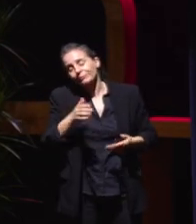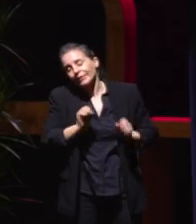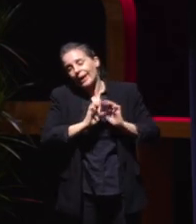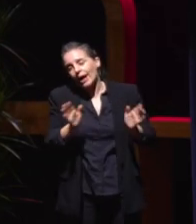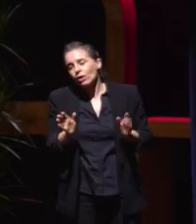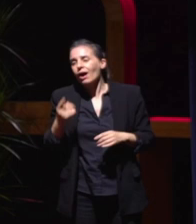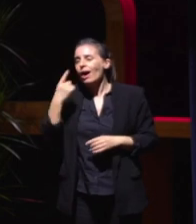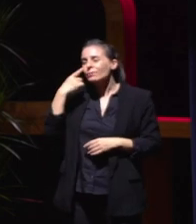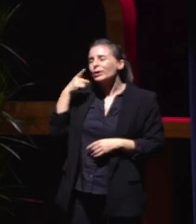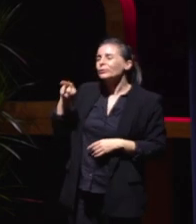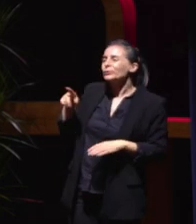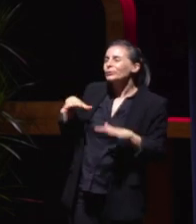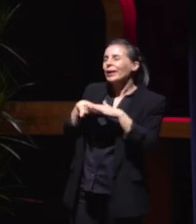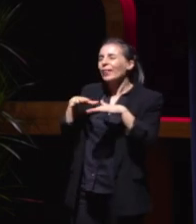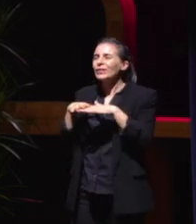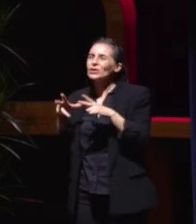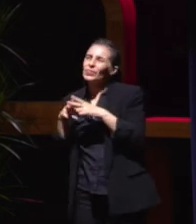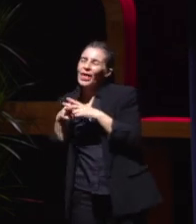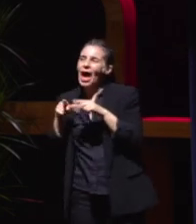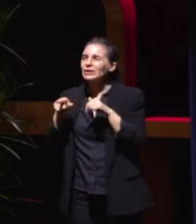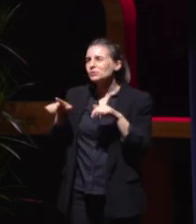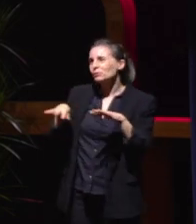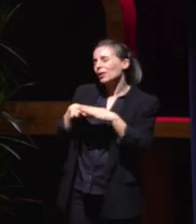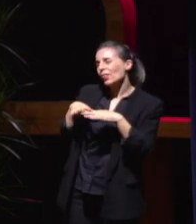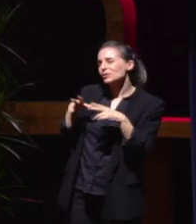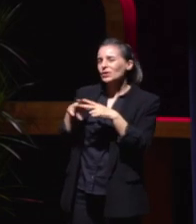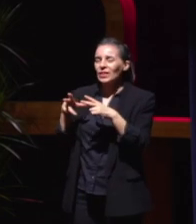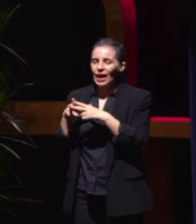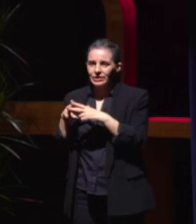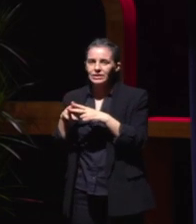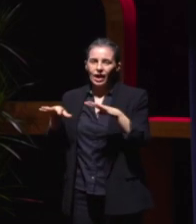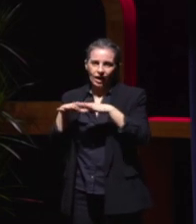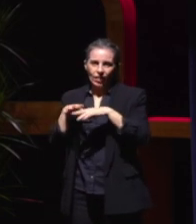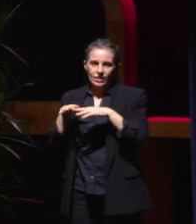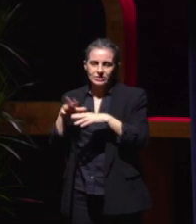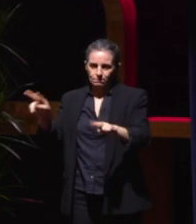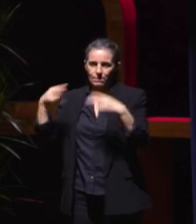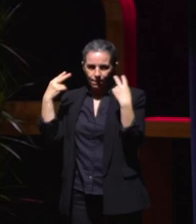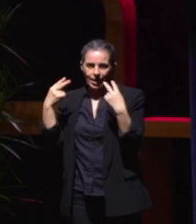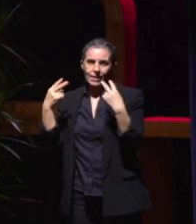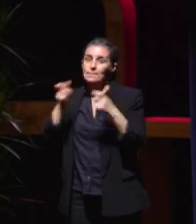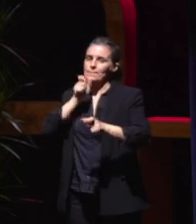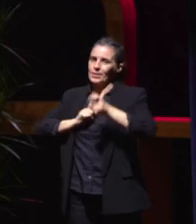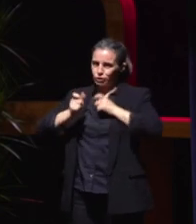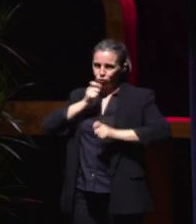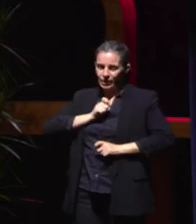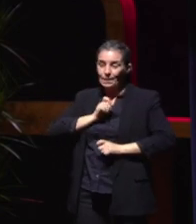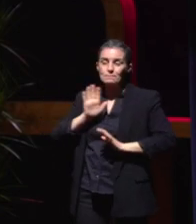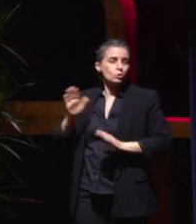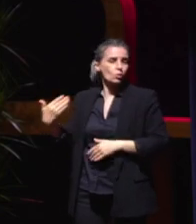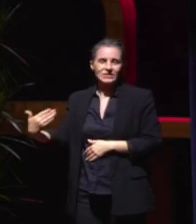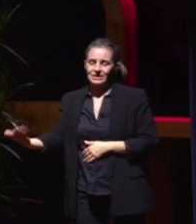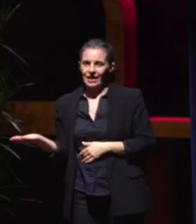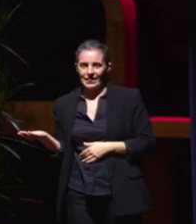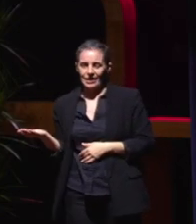no y ahora tus redes no he visto redes las redes me ven las redes me insultan Pero no pasa nada